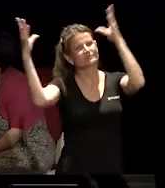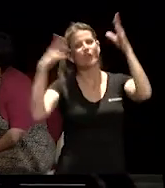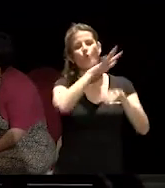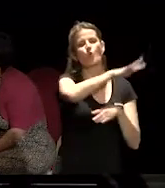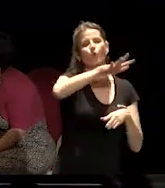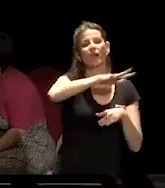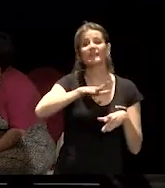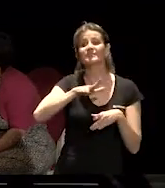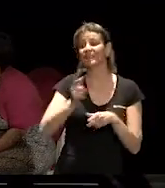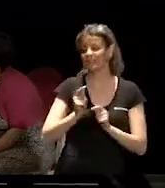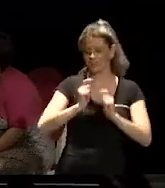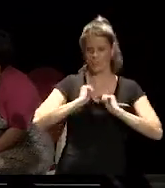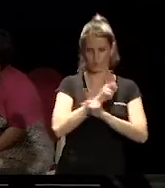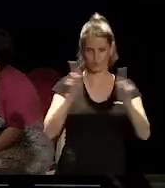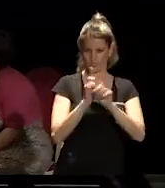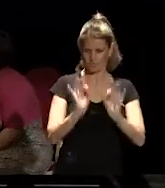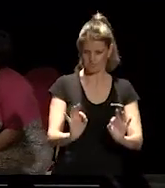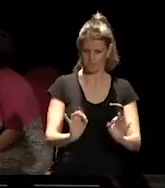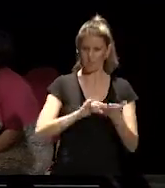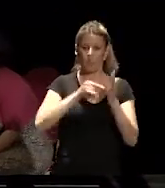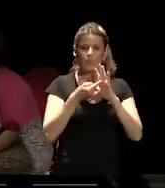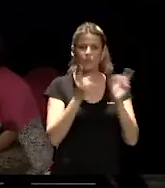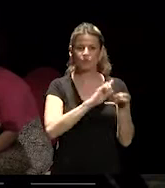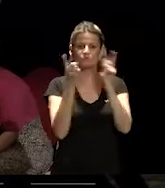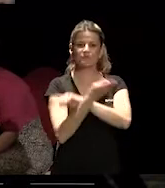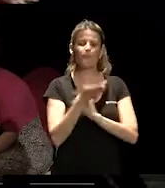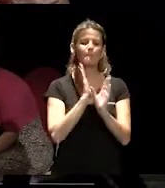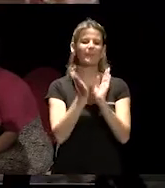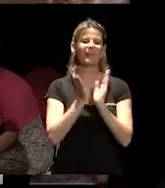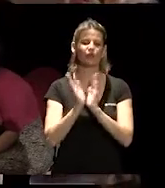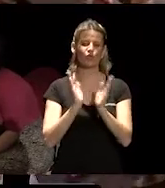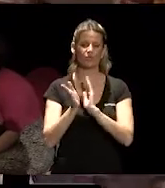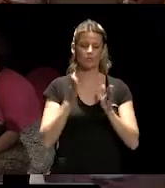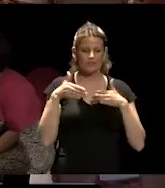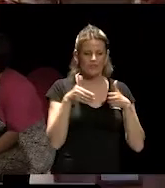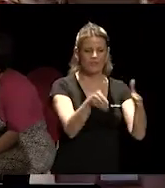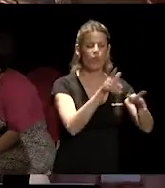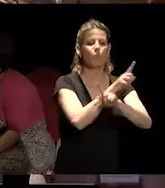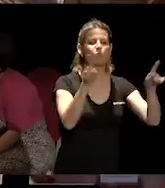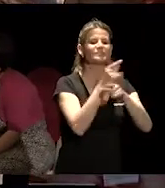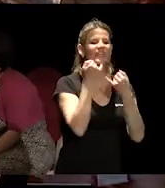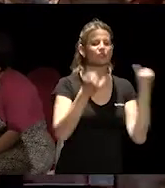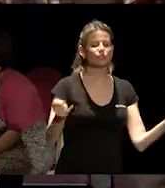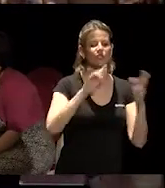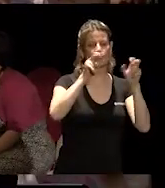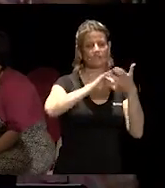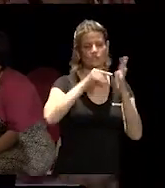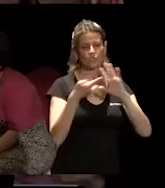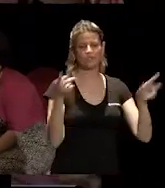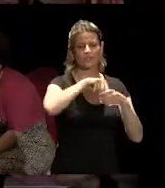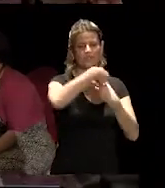por la música. Aquí estamos, Taller Naranja Imaginario. Proyecto artístico, transformador y pedagógico centrado en la música electrónica, las nuevas tecnologías y la